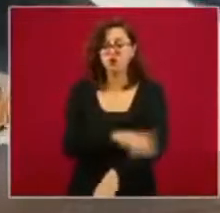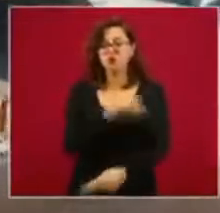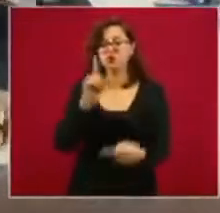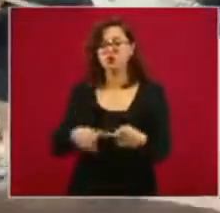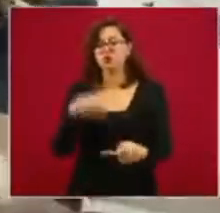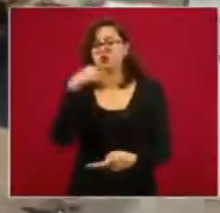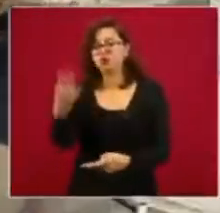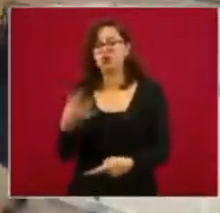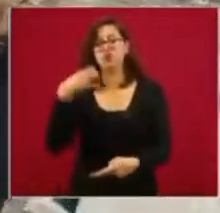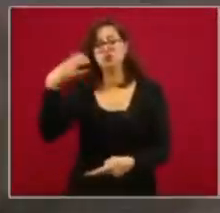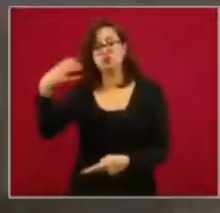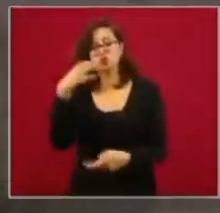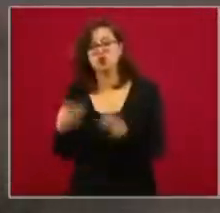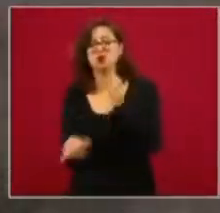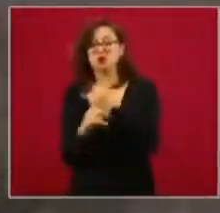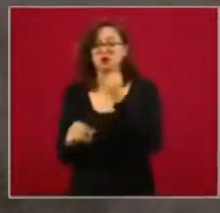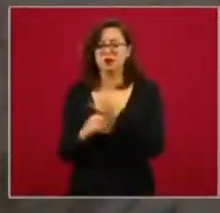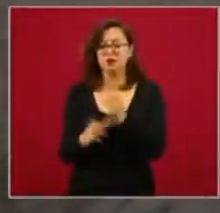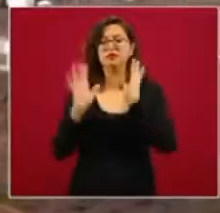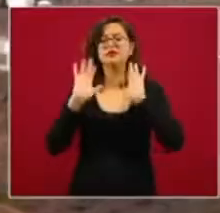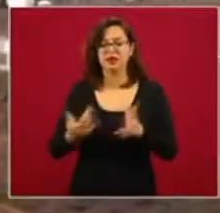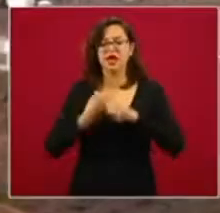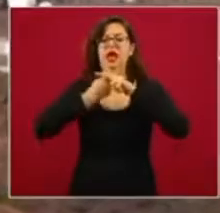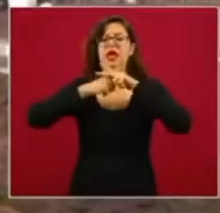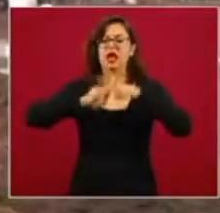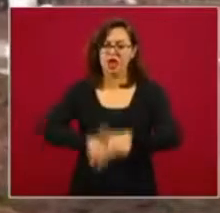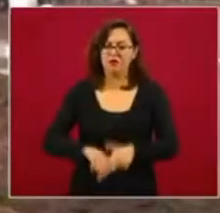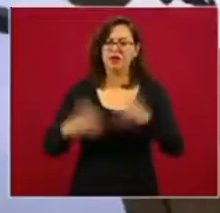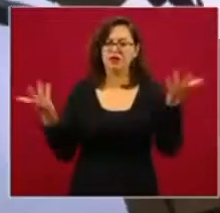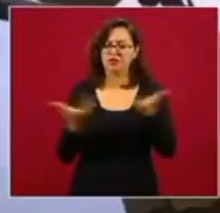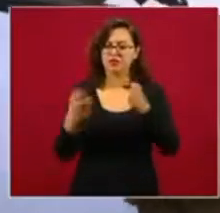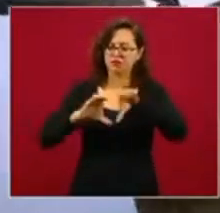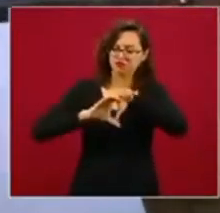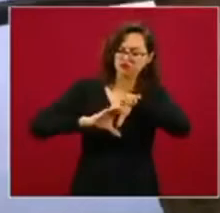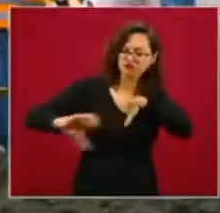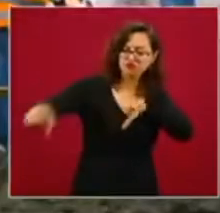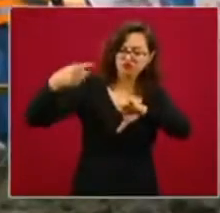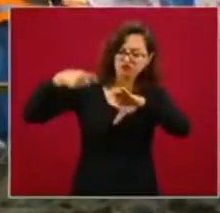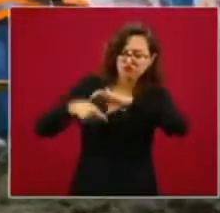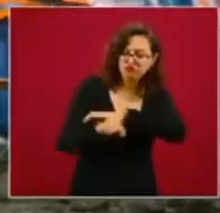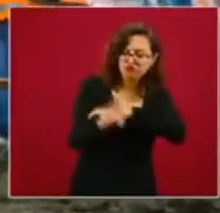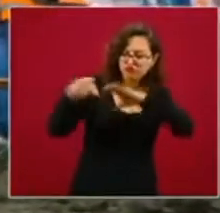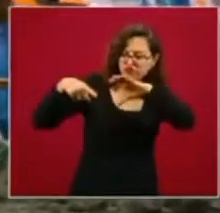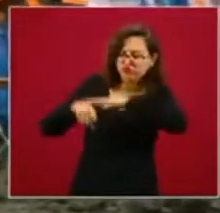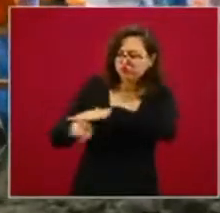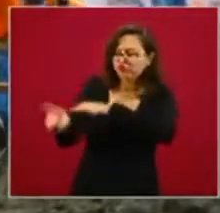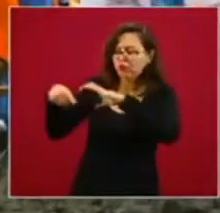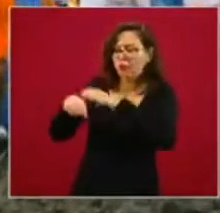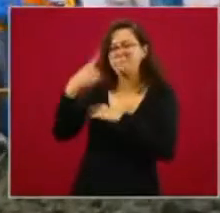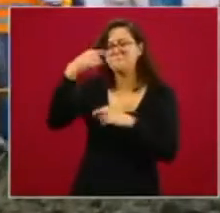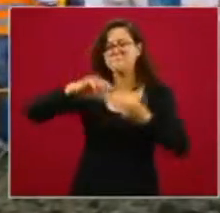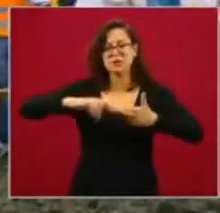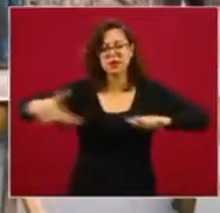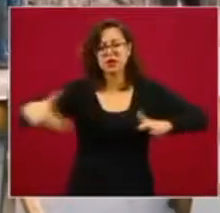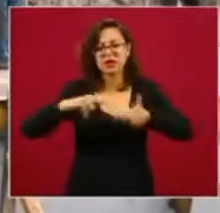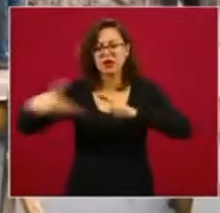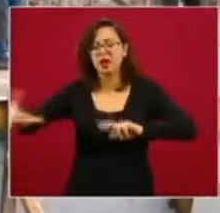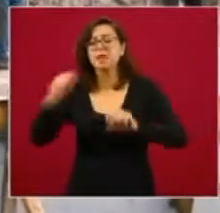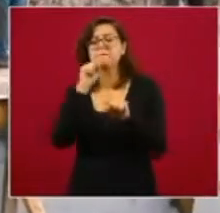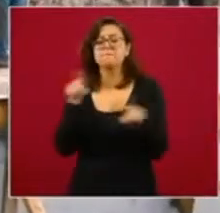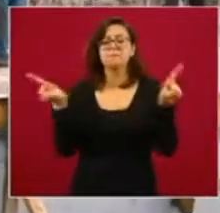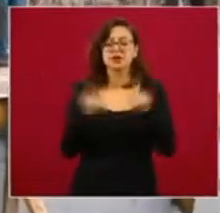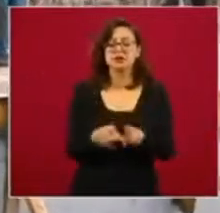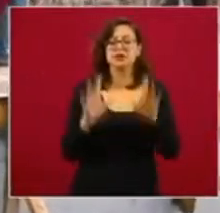datos, se materializa el ranurado para las instalaciones hidráulicas, sanitarias y eléctricas. Del mismo modo, la excavación para el